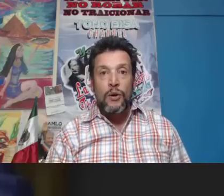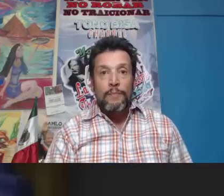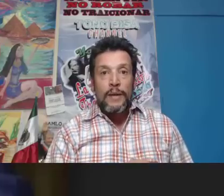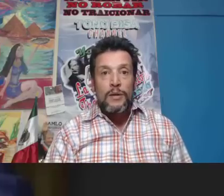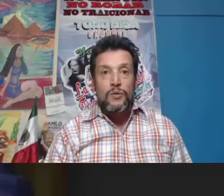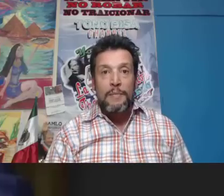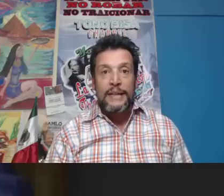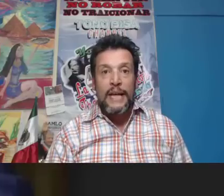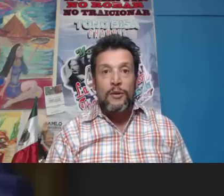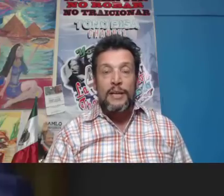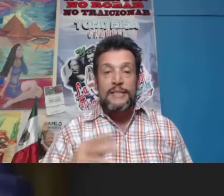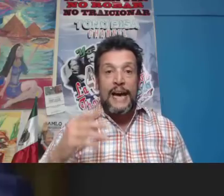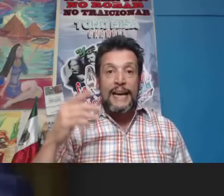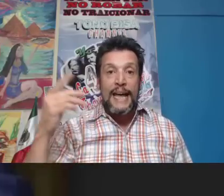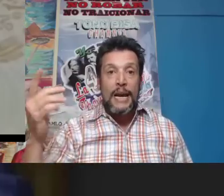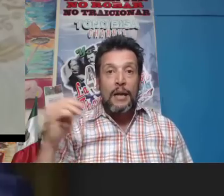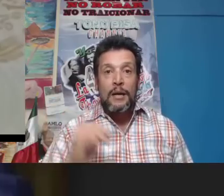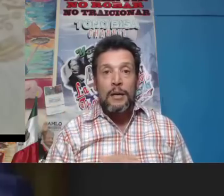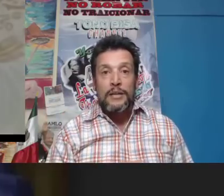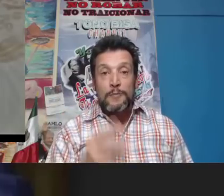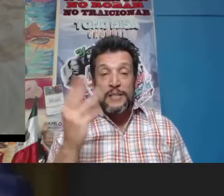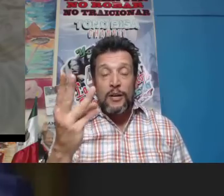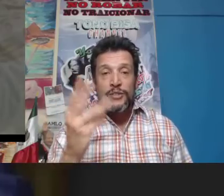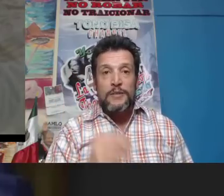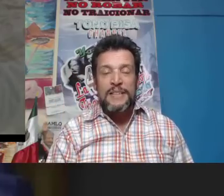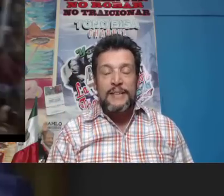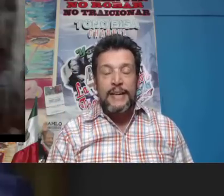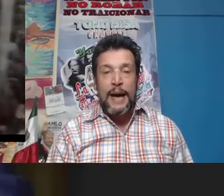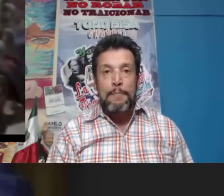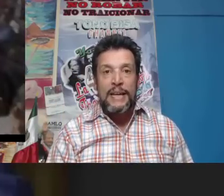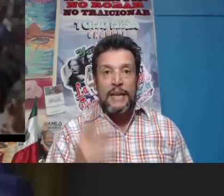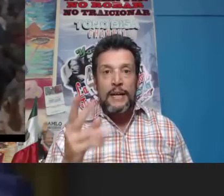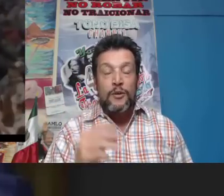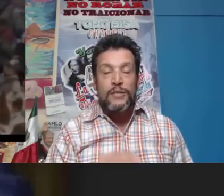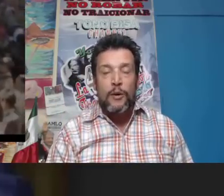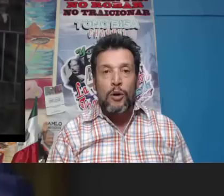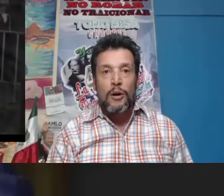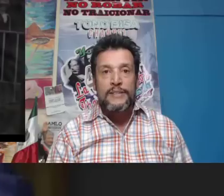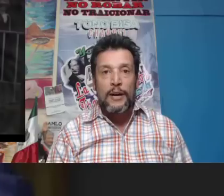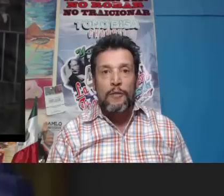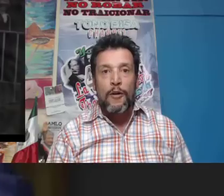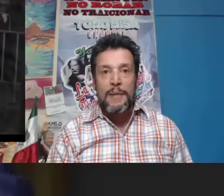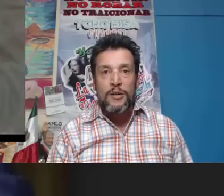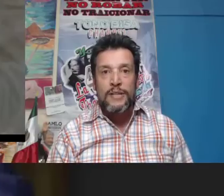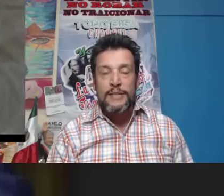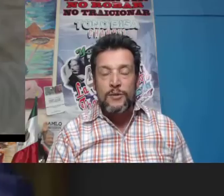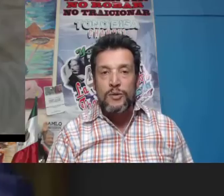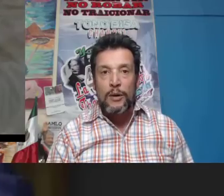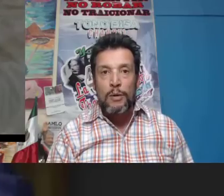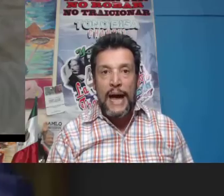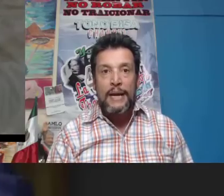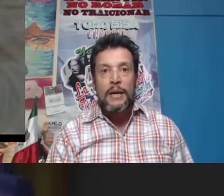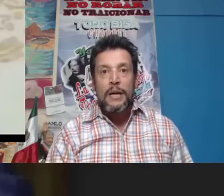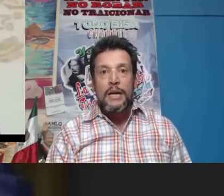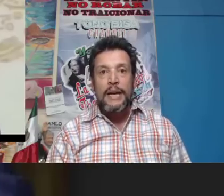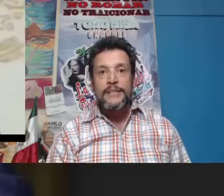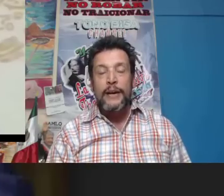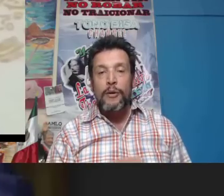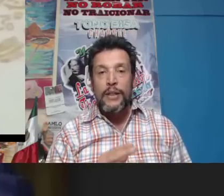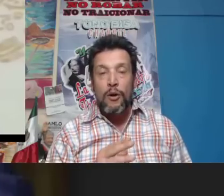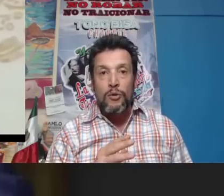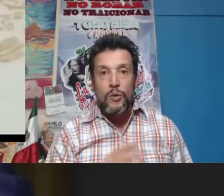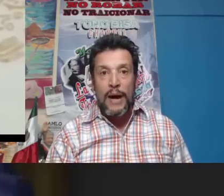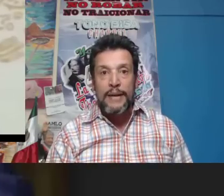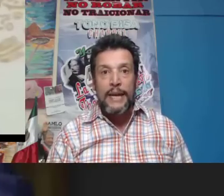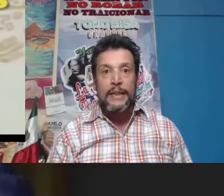desde que inició su mandato, desde aquel, después de los 3 meses de campaña y del 2 de julio que salió a informarnos desde su celular y que